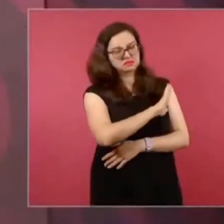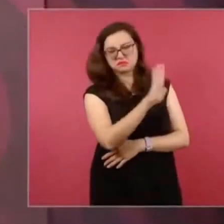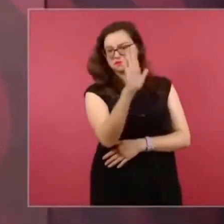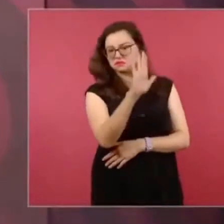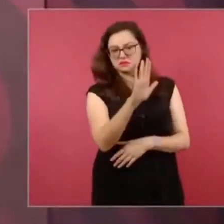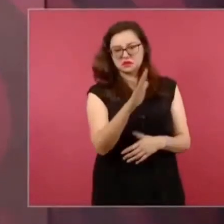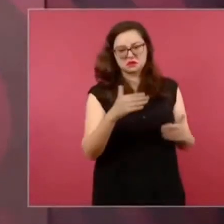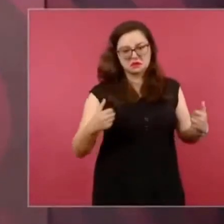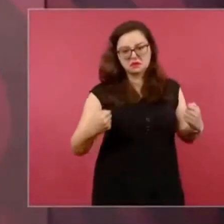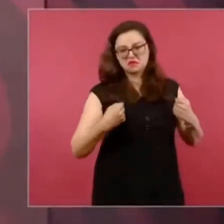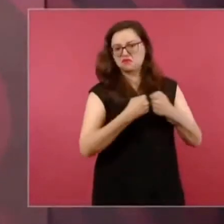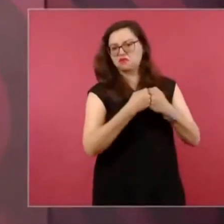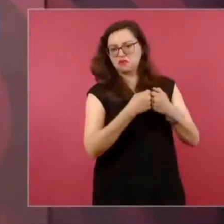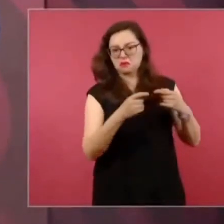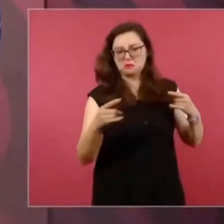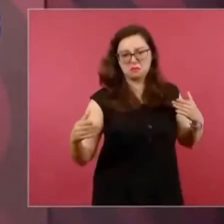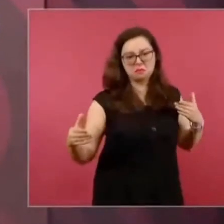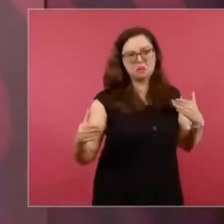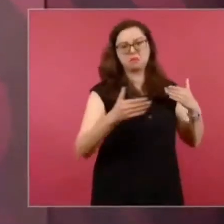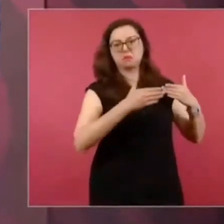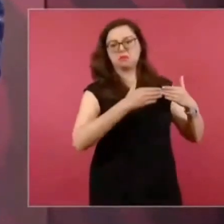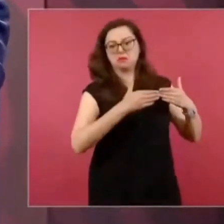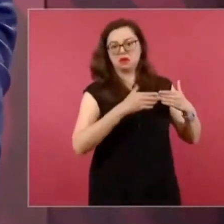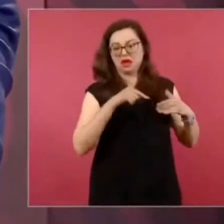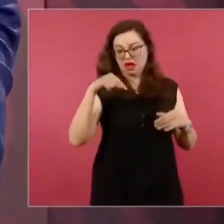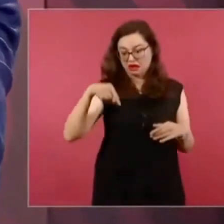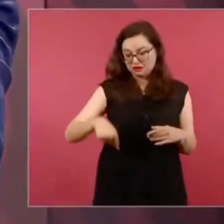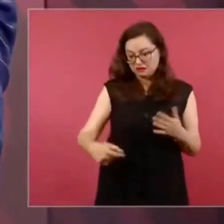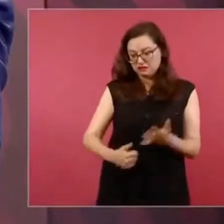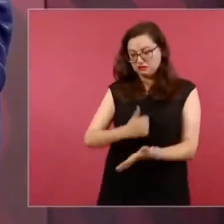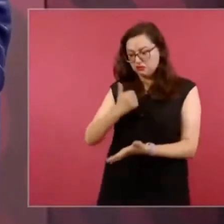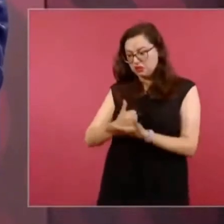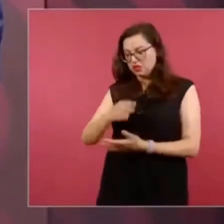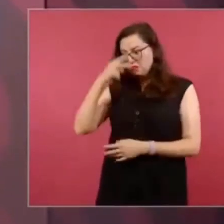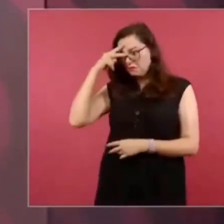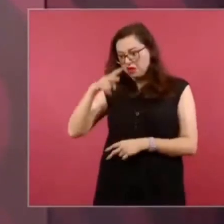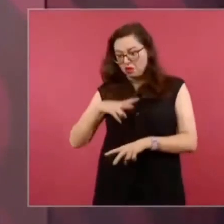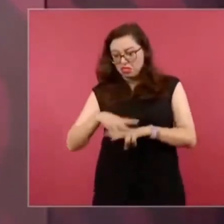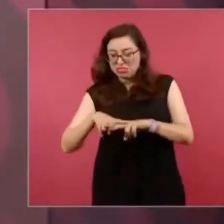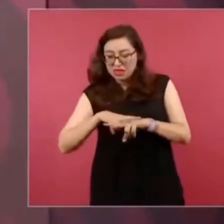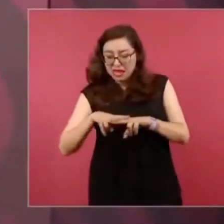ferrocarriles desde la capital hasta la frontera,